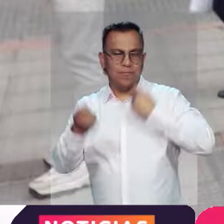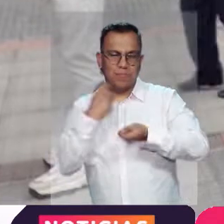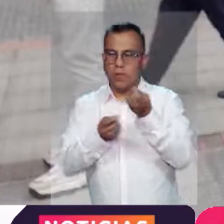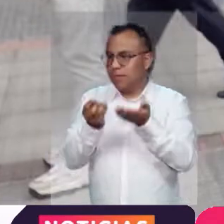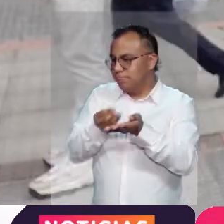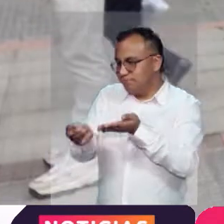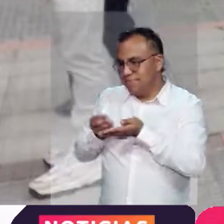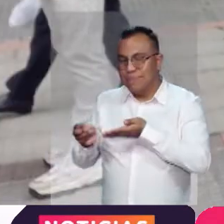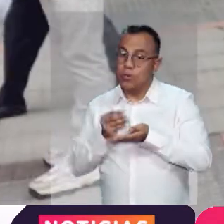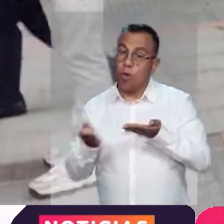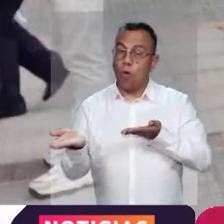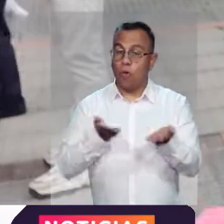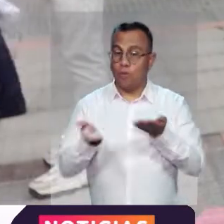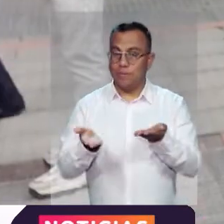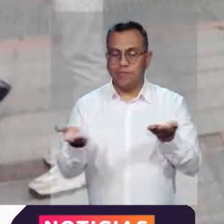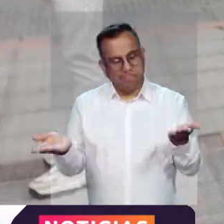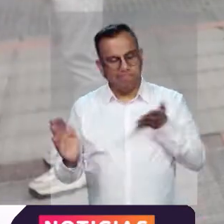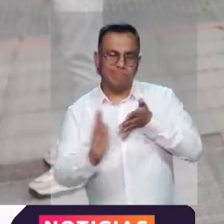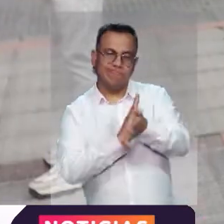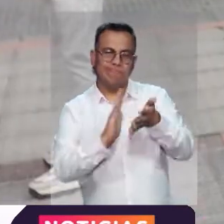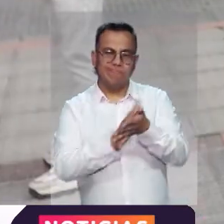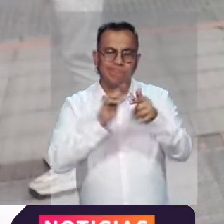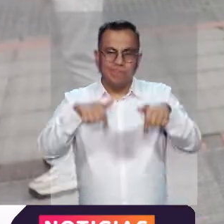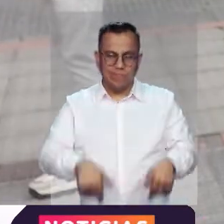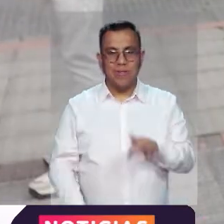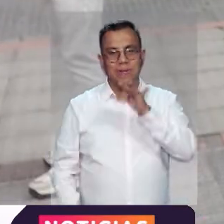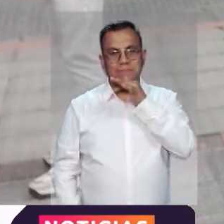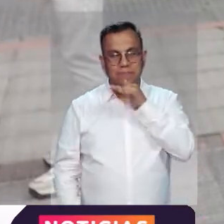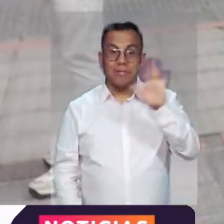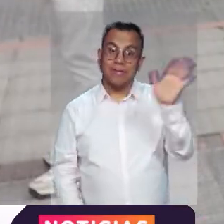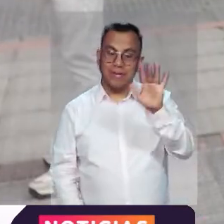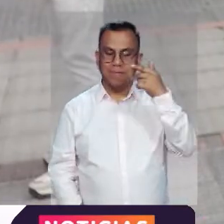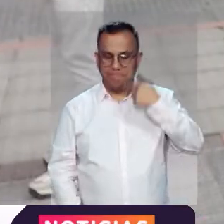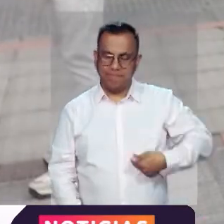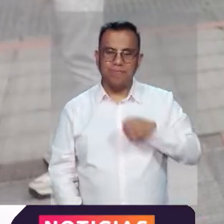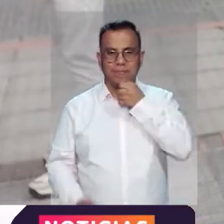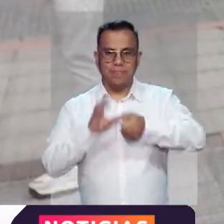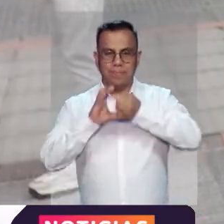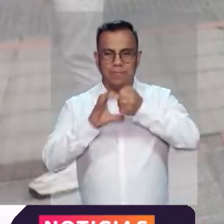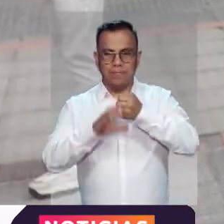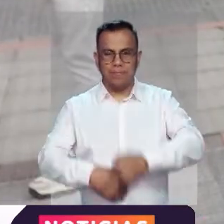los productos o servicios. Es la información desde Teusaquillo, Daniela Spitia, Noticias Capital.